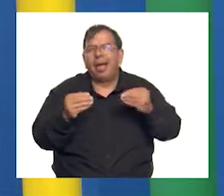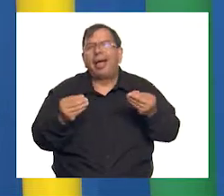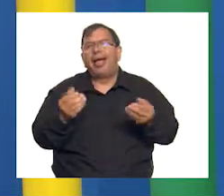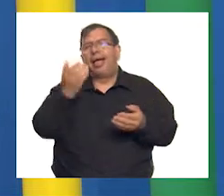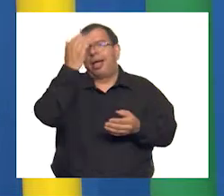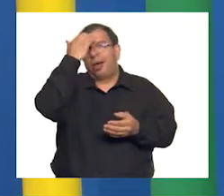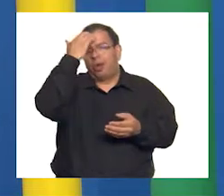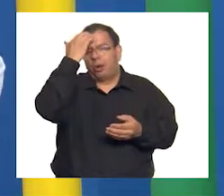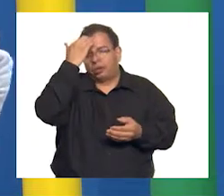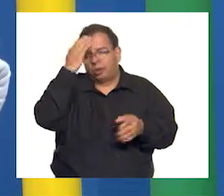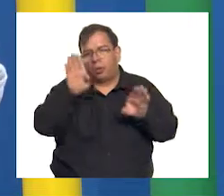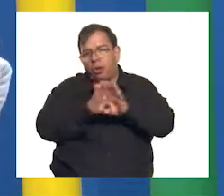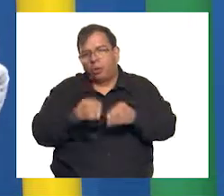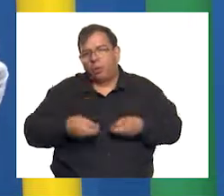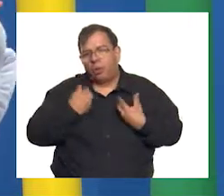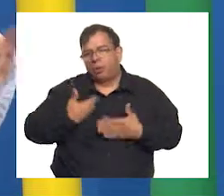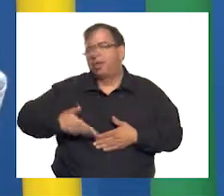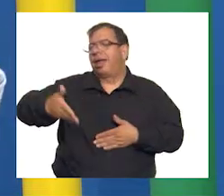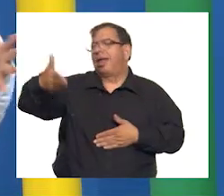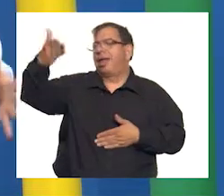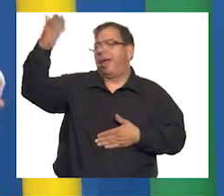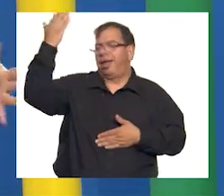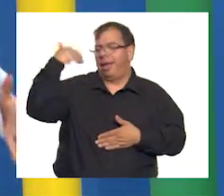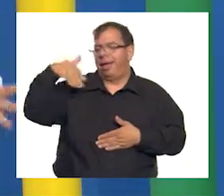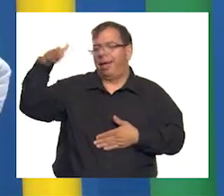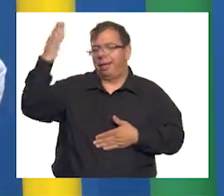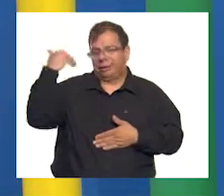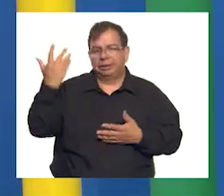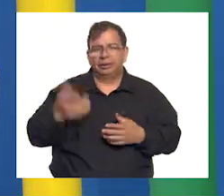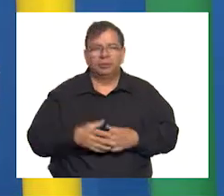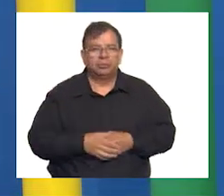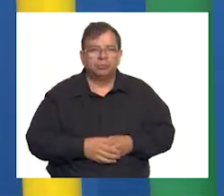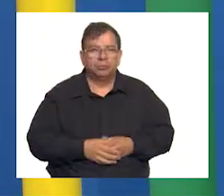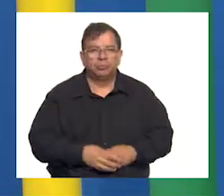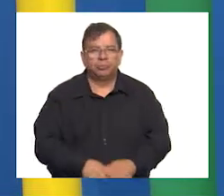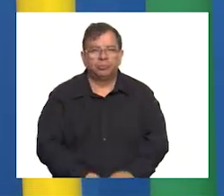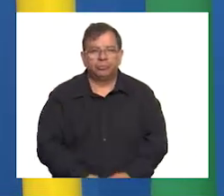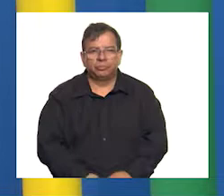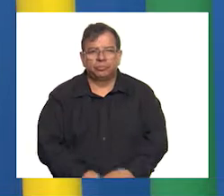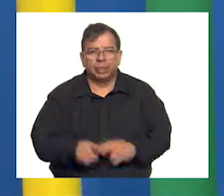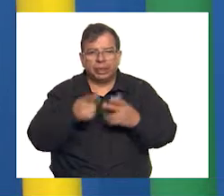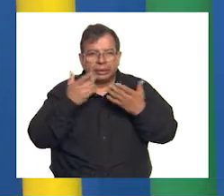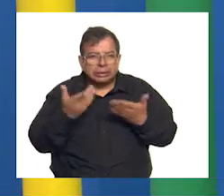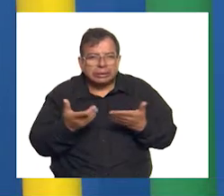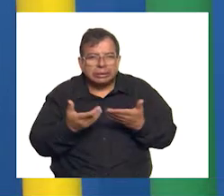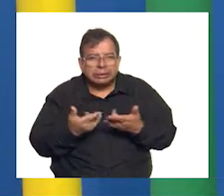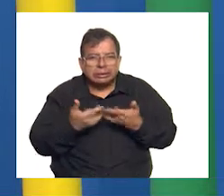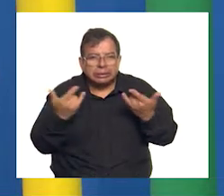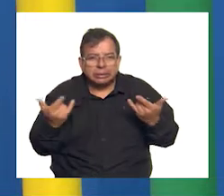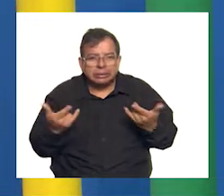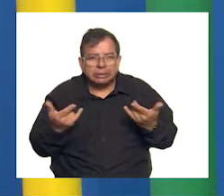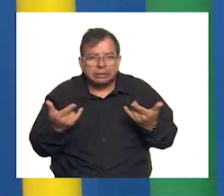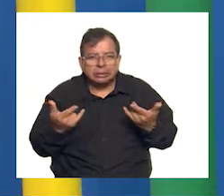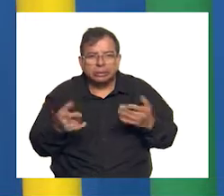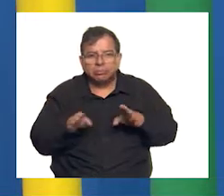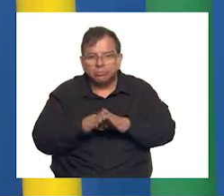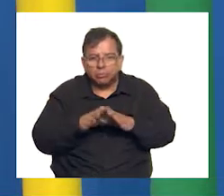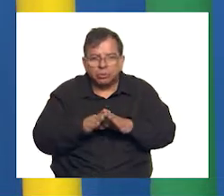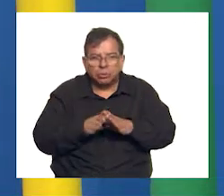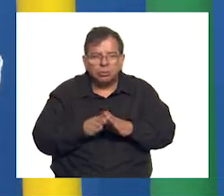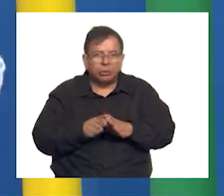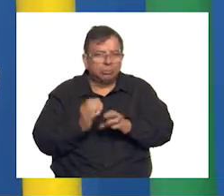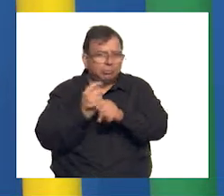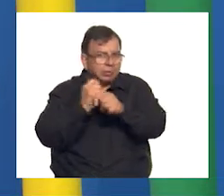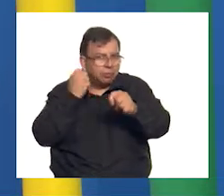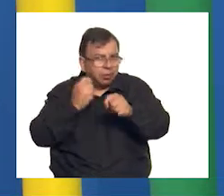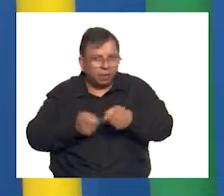elementos de la vida cotidiana de la época a la que hacen referencia. De esta leyenda podemos extraer el transporte en